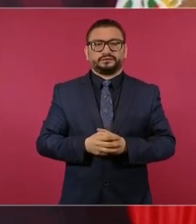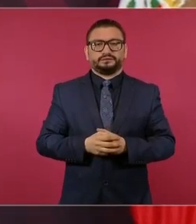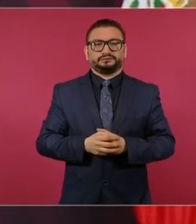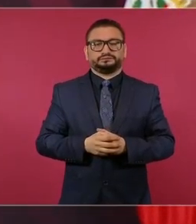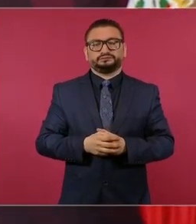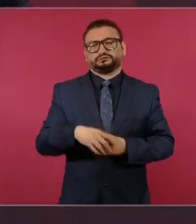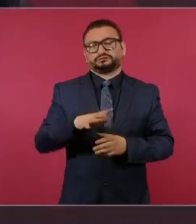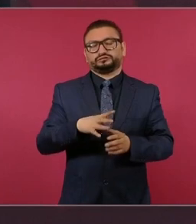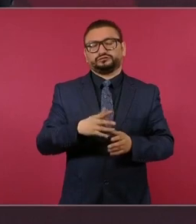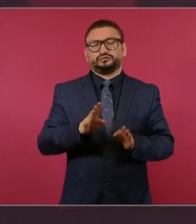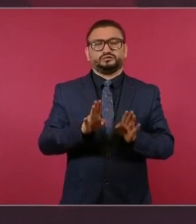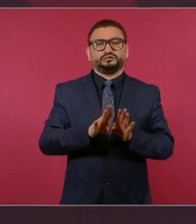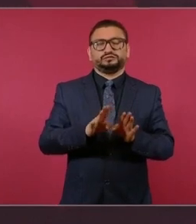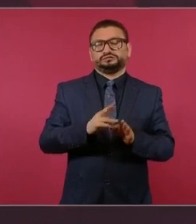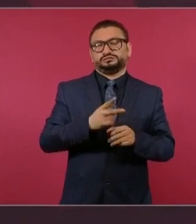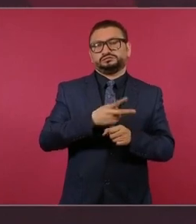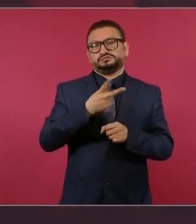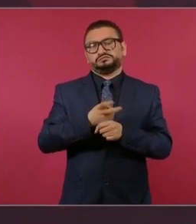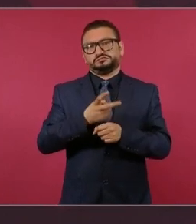un segundo